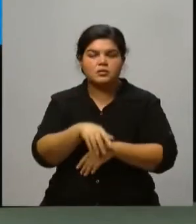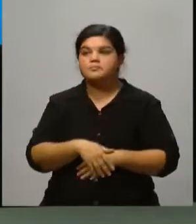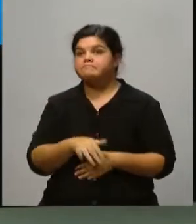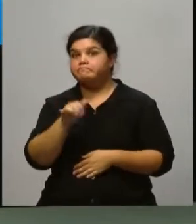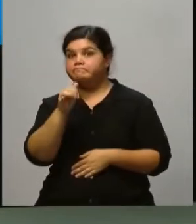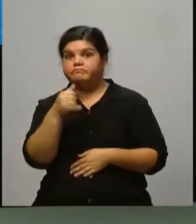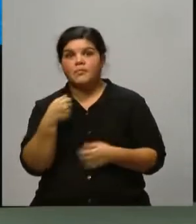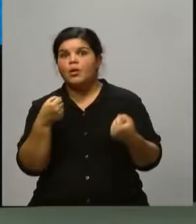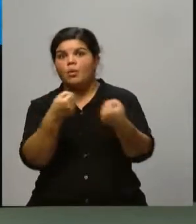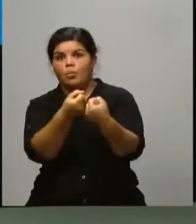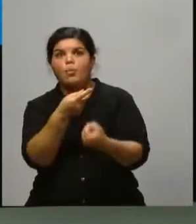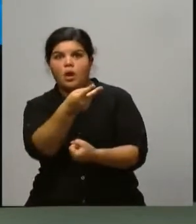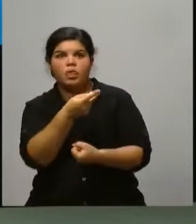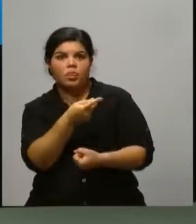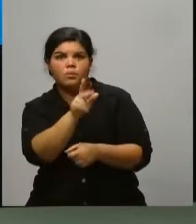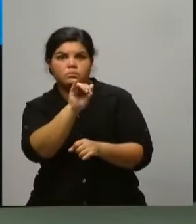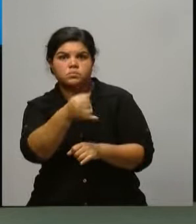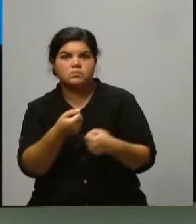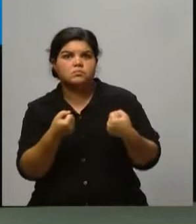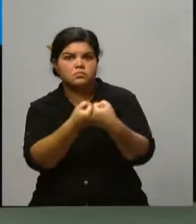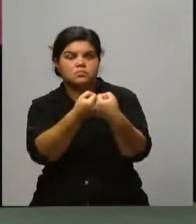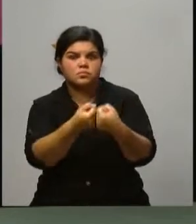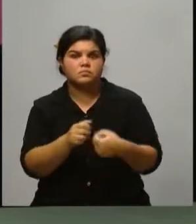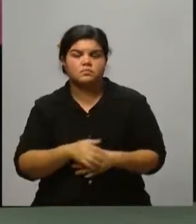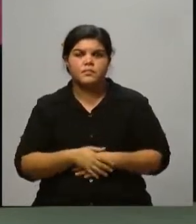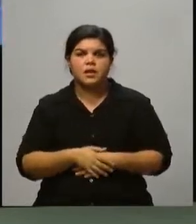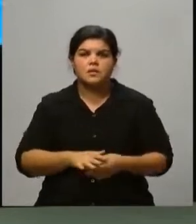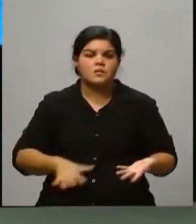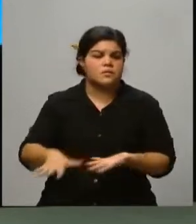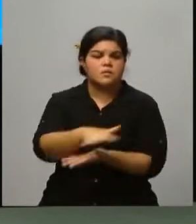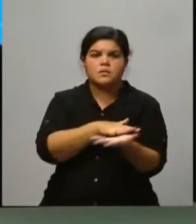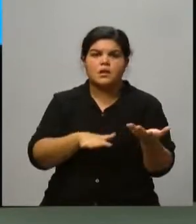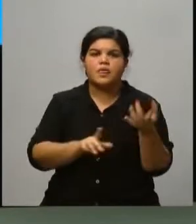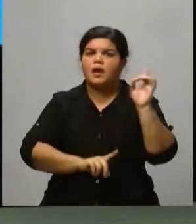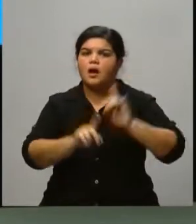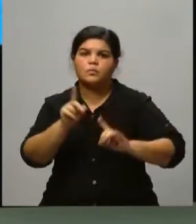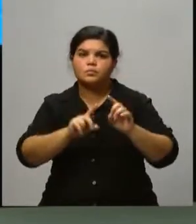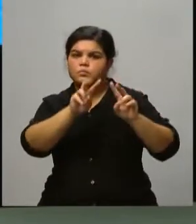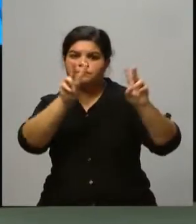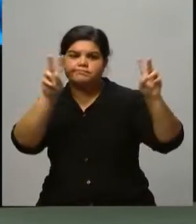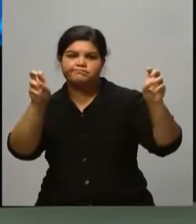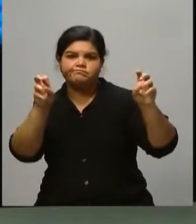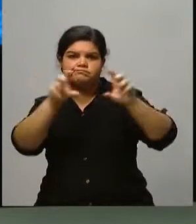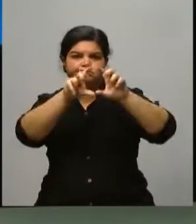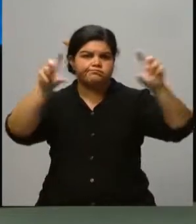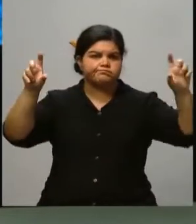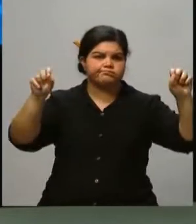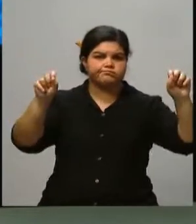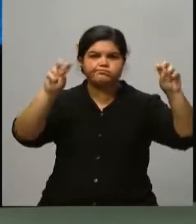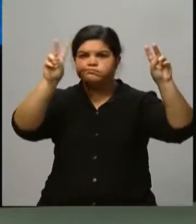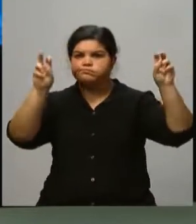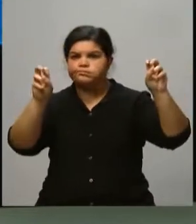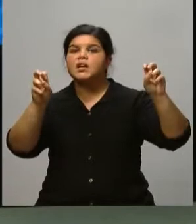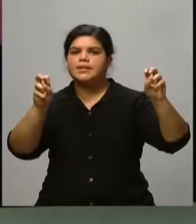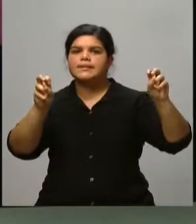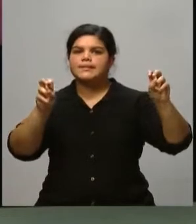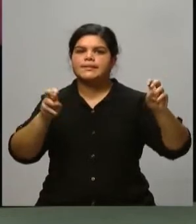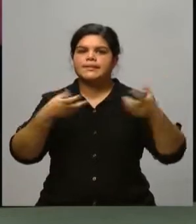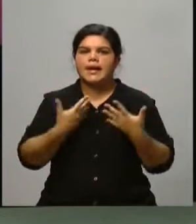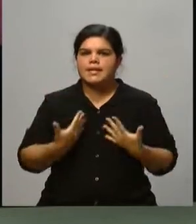personales, fundamentalmente en la oposición, están jugando una situación donde está muy